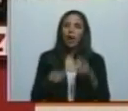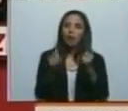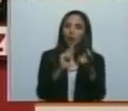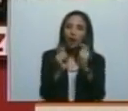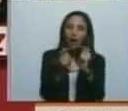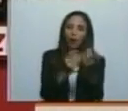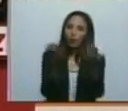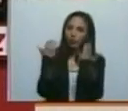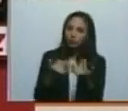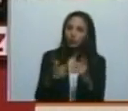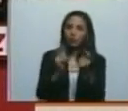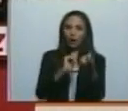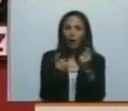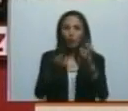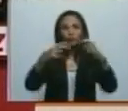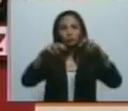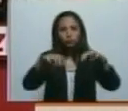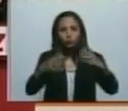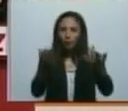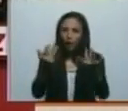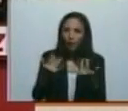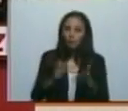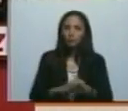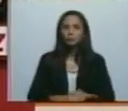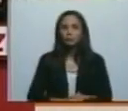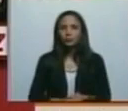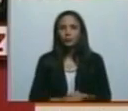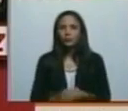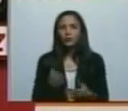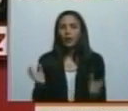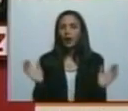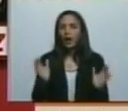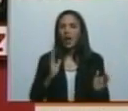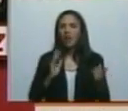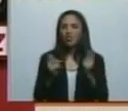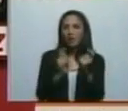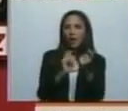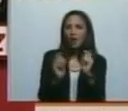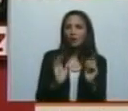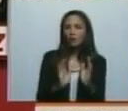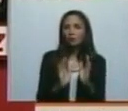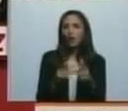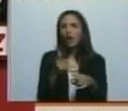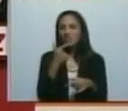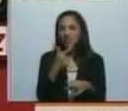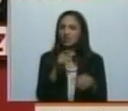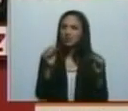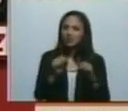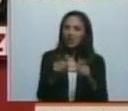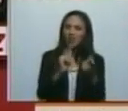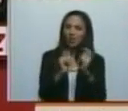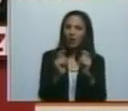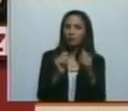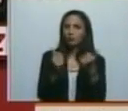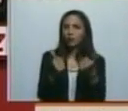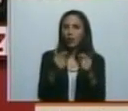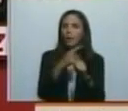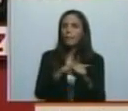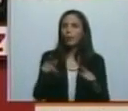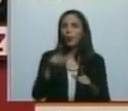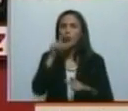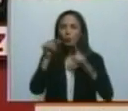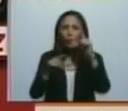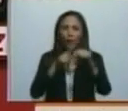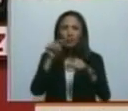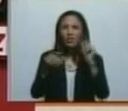ocasiones. Decían una cosa los compañeros que iban a negociar y por, ¿cómo se llama esto?, por las redes sociales